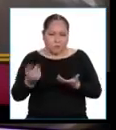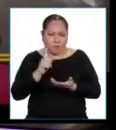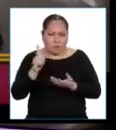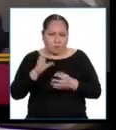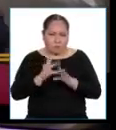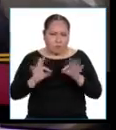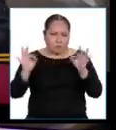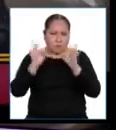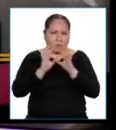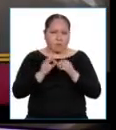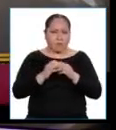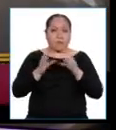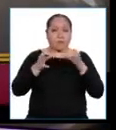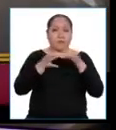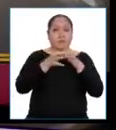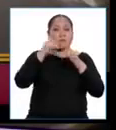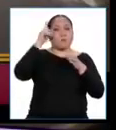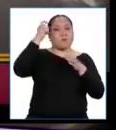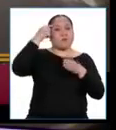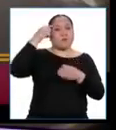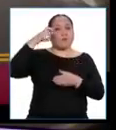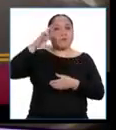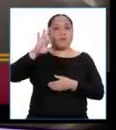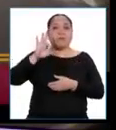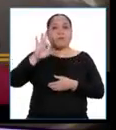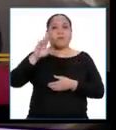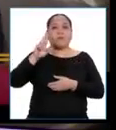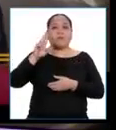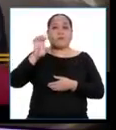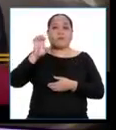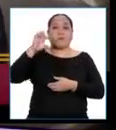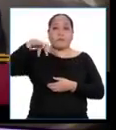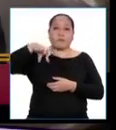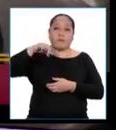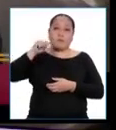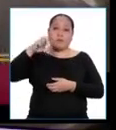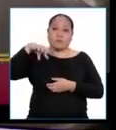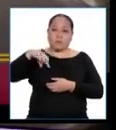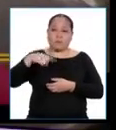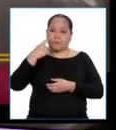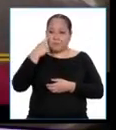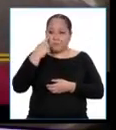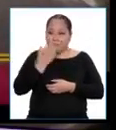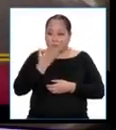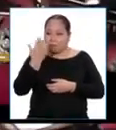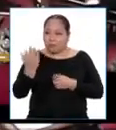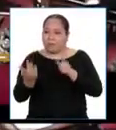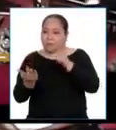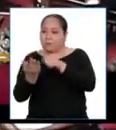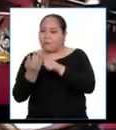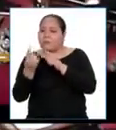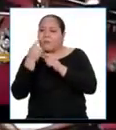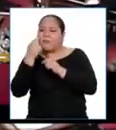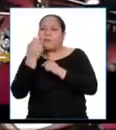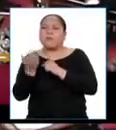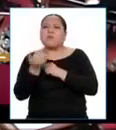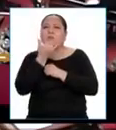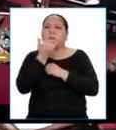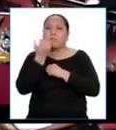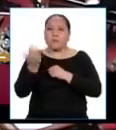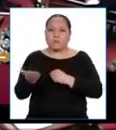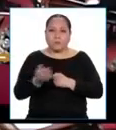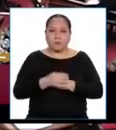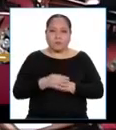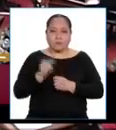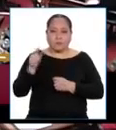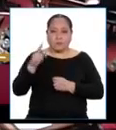La bancada del FREPAP se ha trasladado para recoger de cerca y conocer lo que está pasando. He ahí